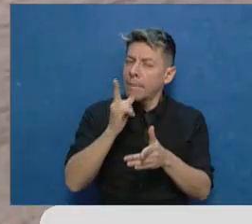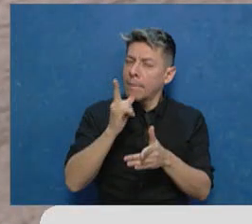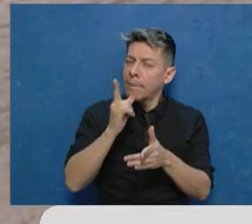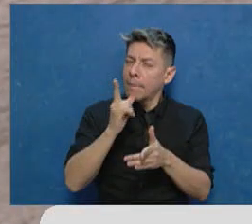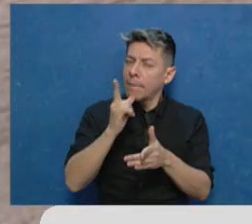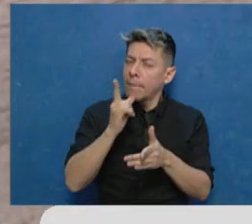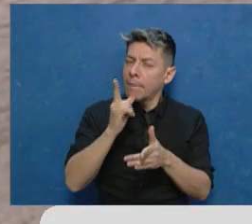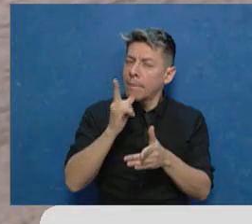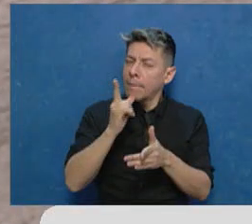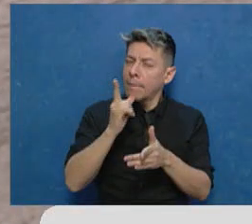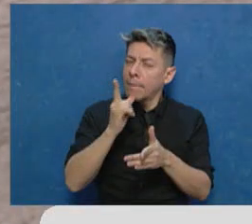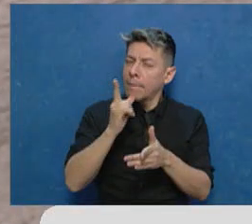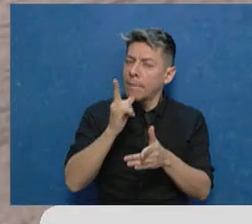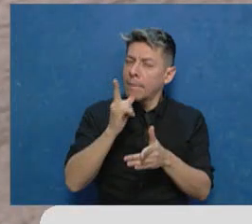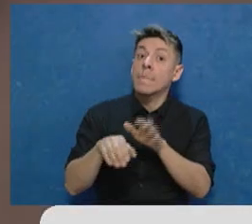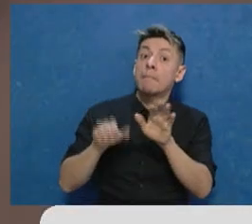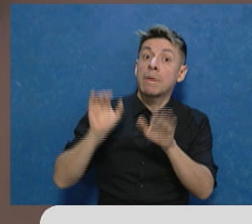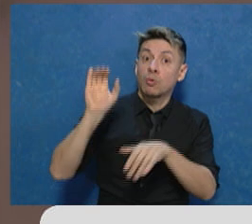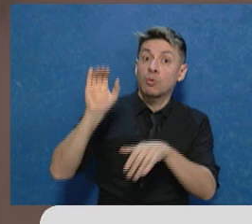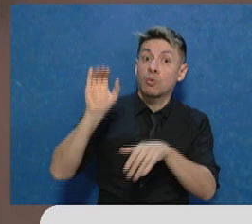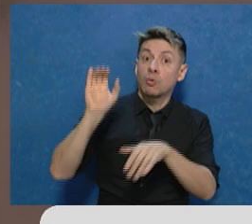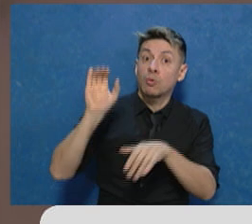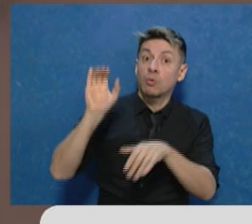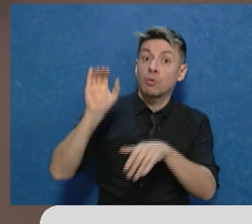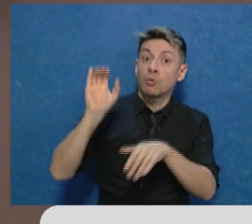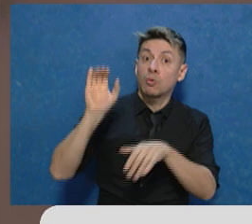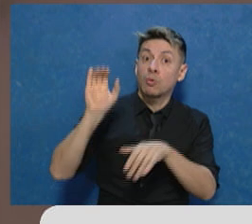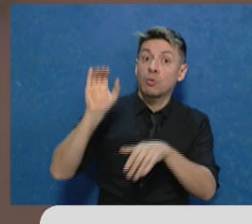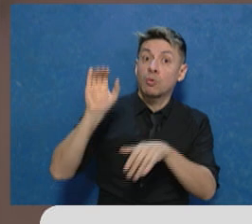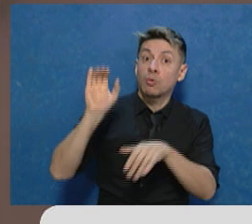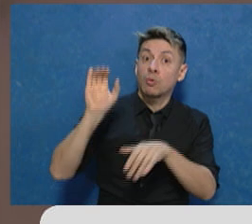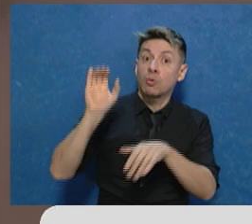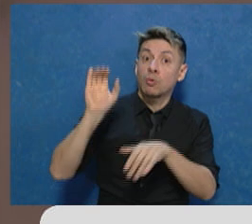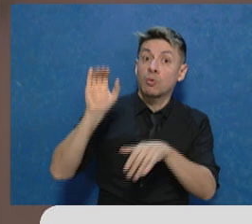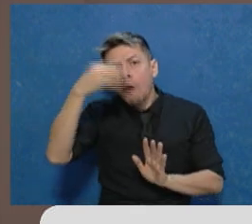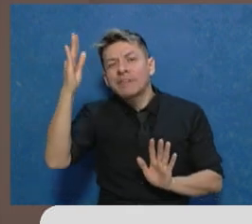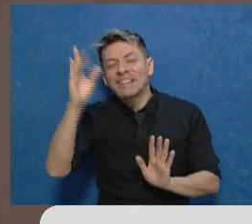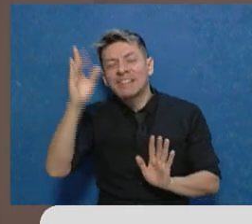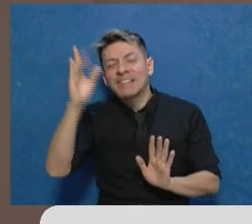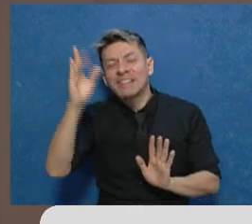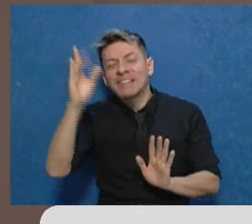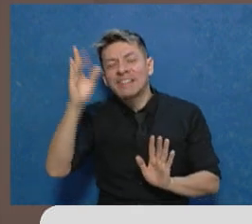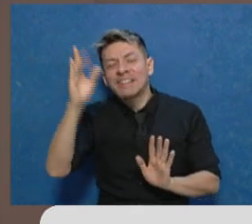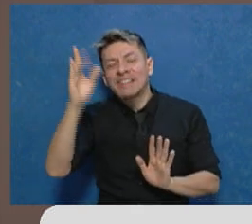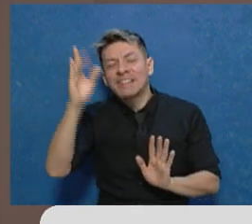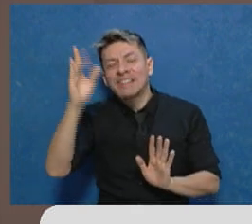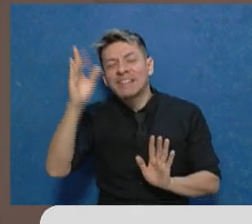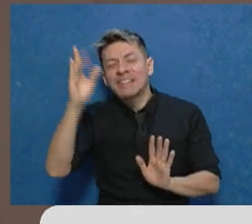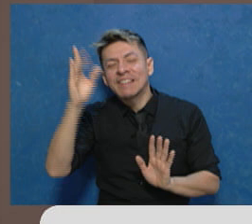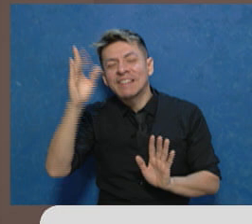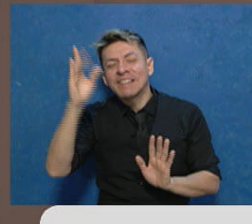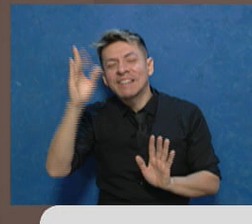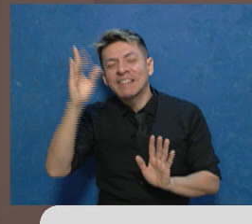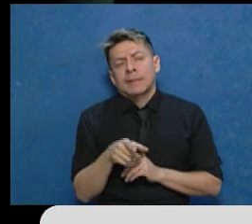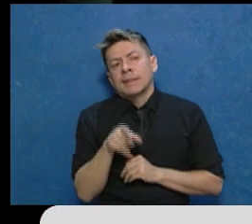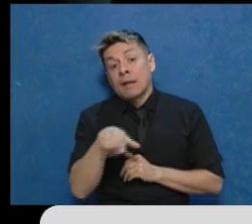viejo, es decir, de un modelo bastante antiguo, pero no está esto debidamente confirmado. Lo que sí se puede